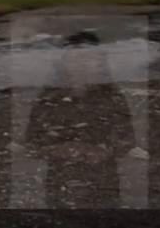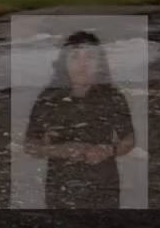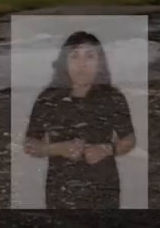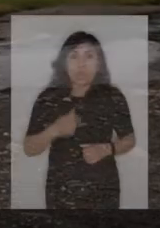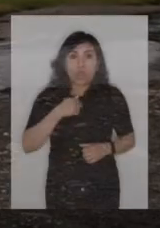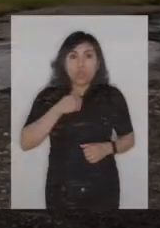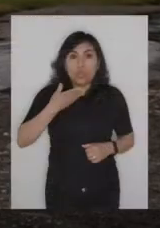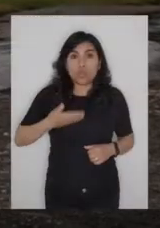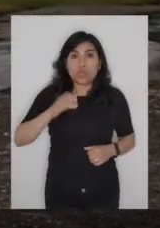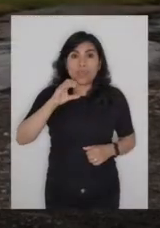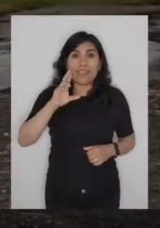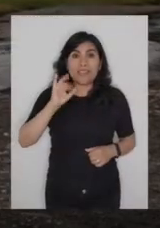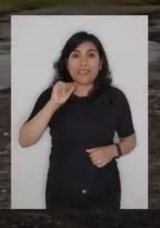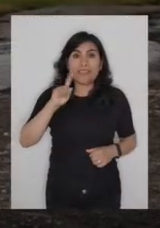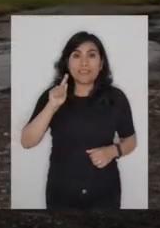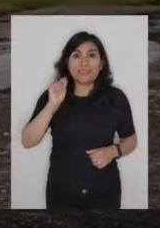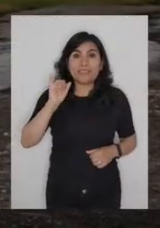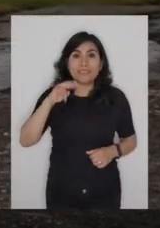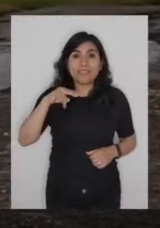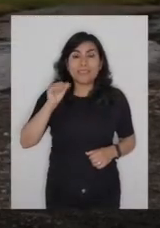yo soy Cristina Calderón,